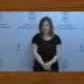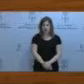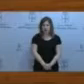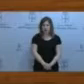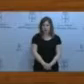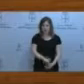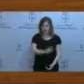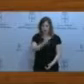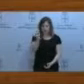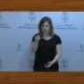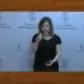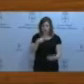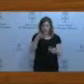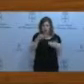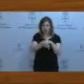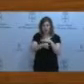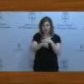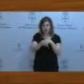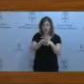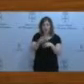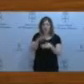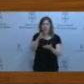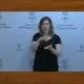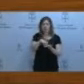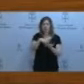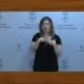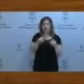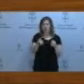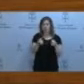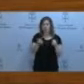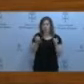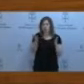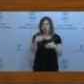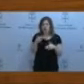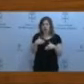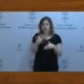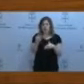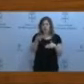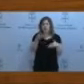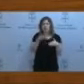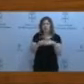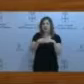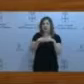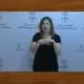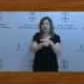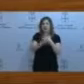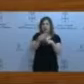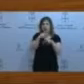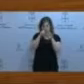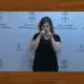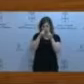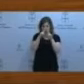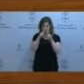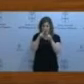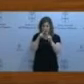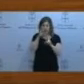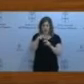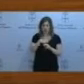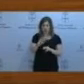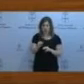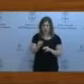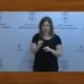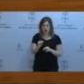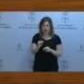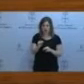Por otro lado, el acceso al centro de salud no existe en la práctica al piso superior. Hay que entrar al hospital Carmen Isabel Ochoa para poder subir al